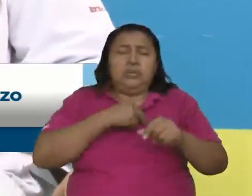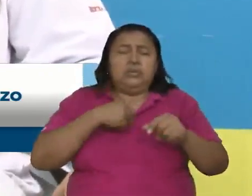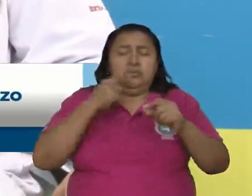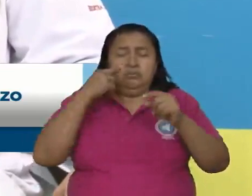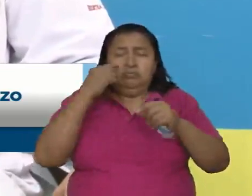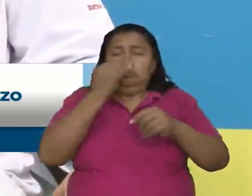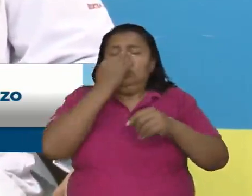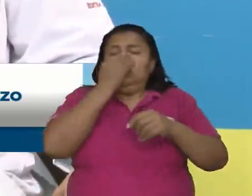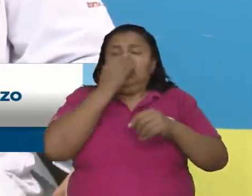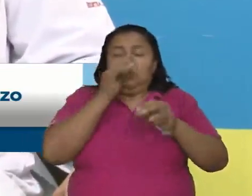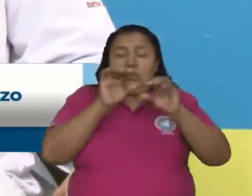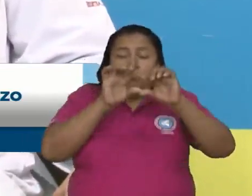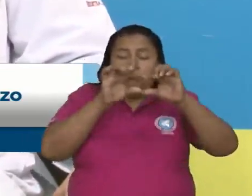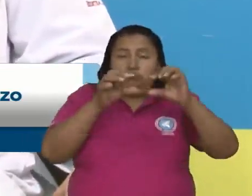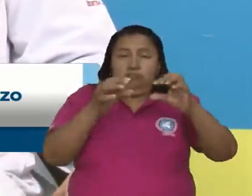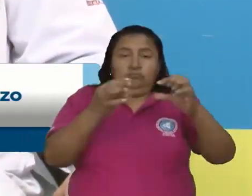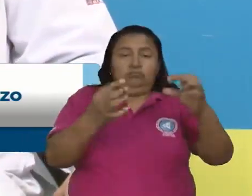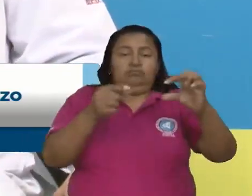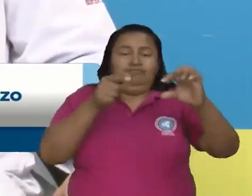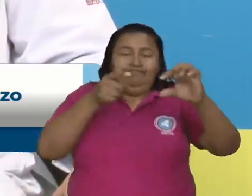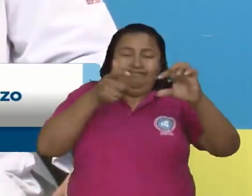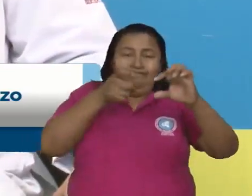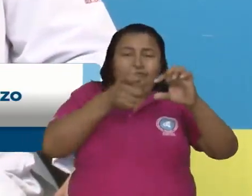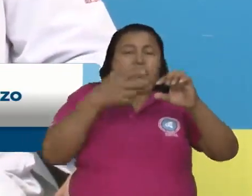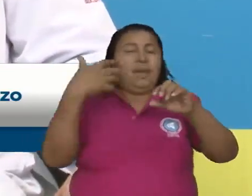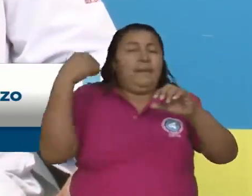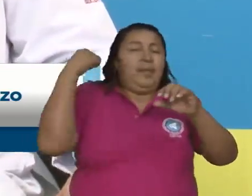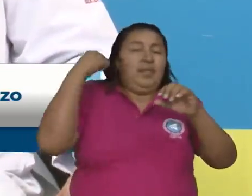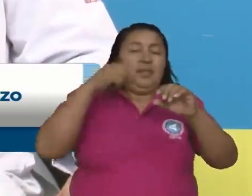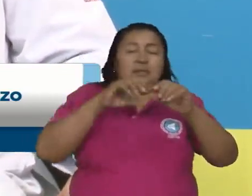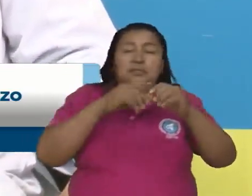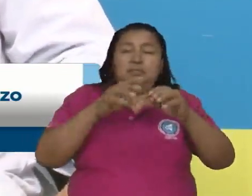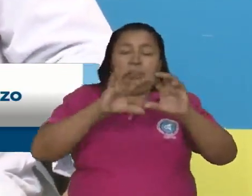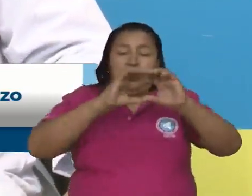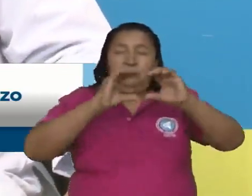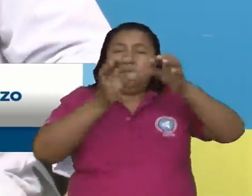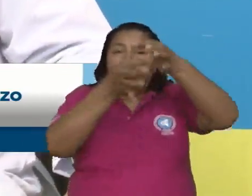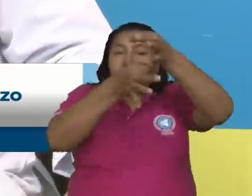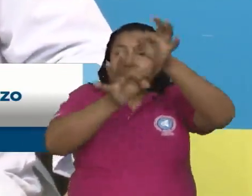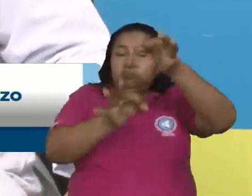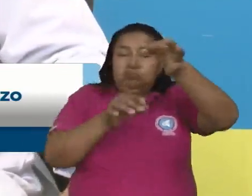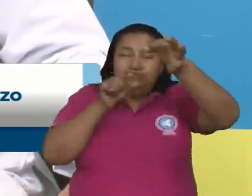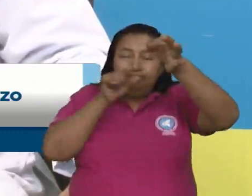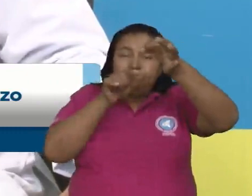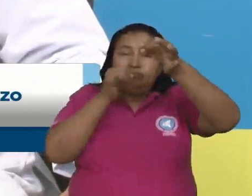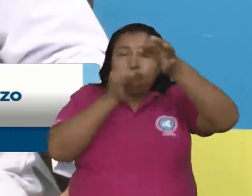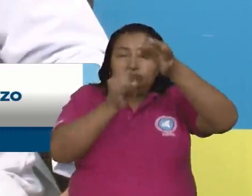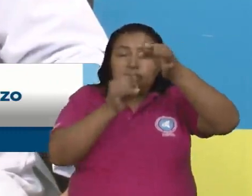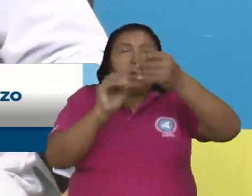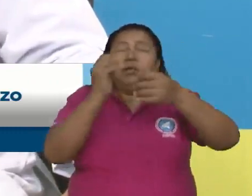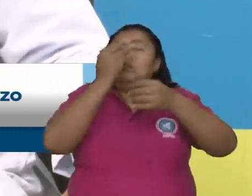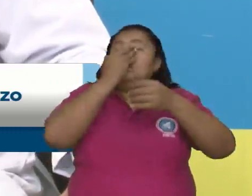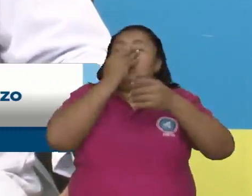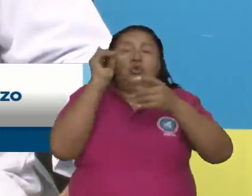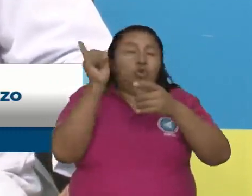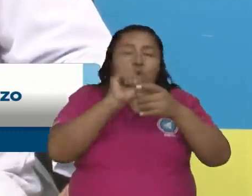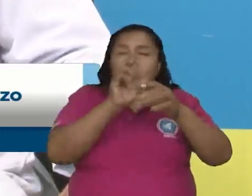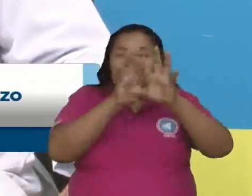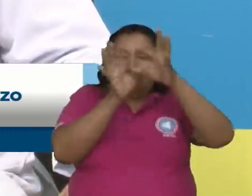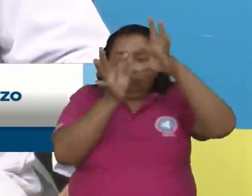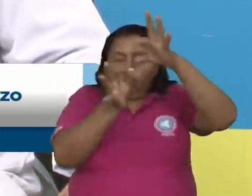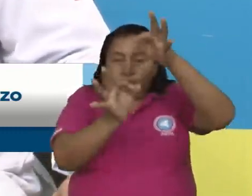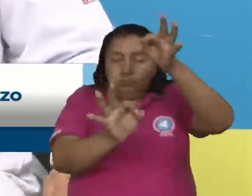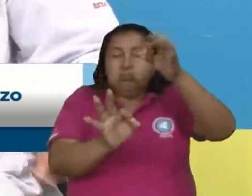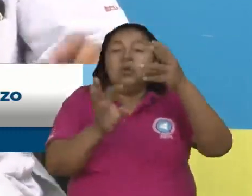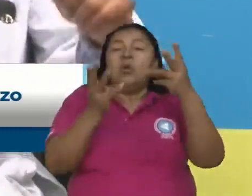anestesia raquídea. La raquídea, la de la columna. Entonces yo tengo que saber cuánto